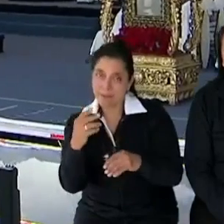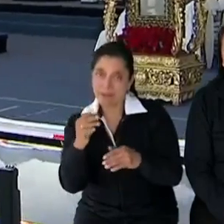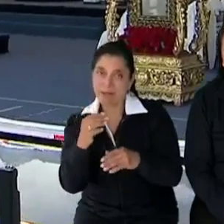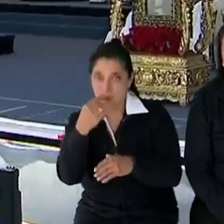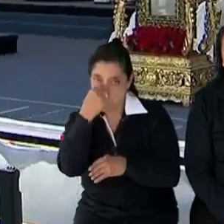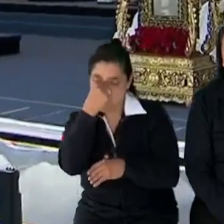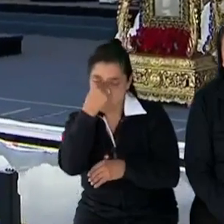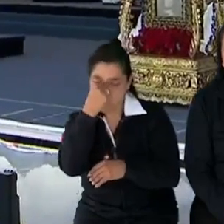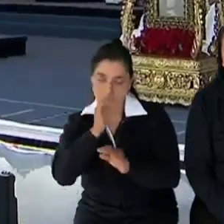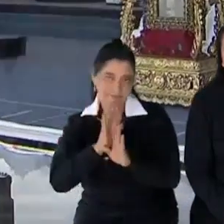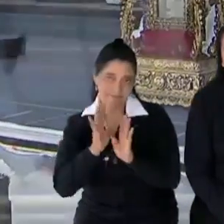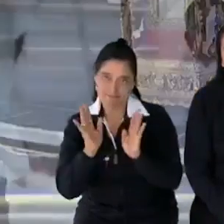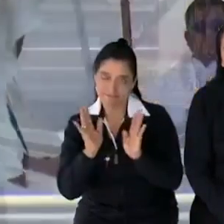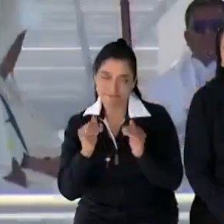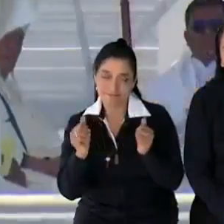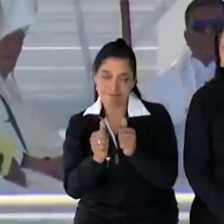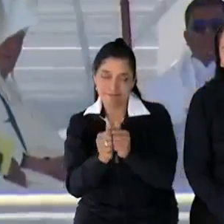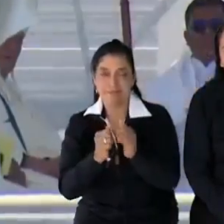la oración.